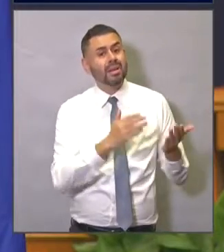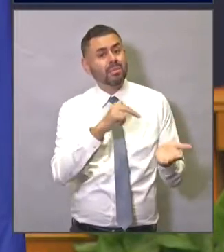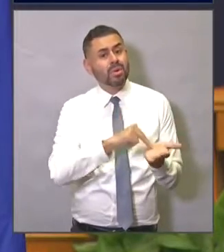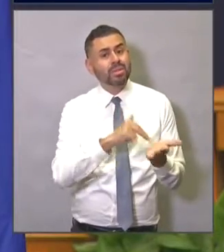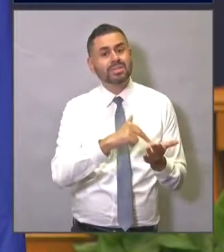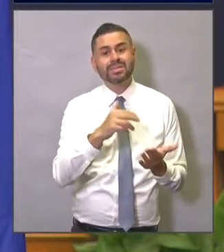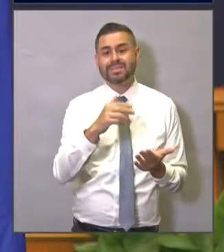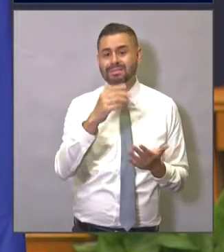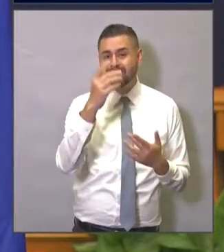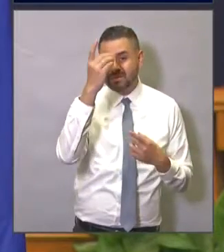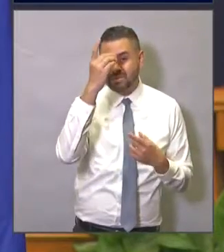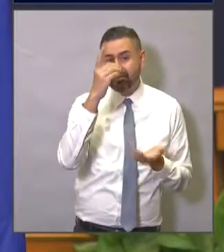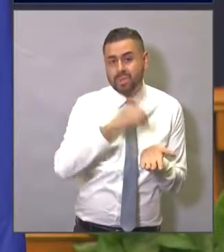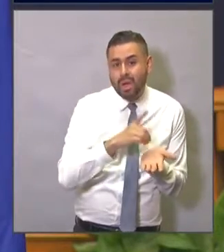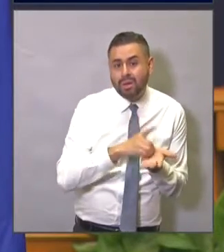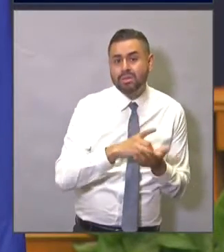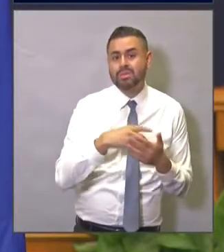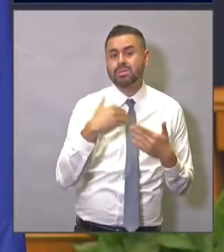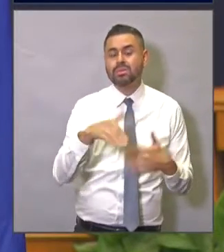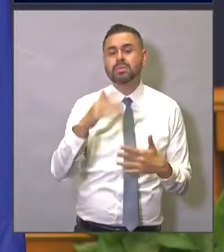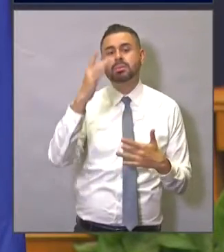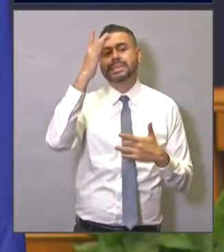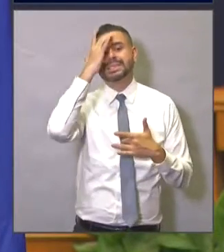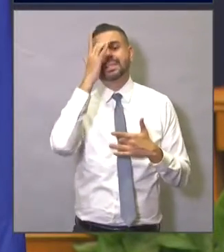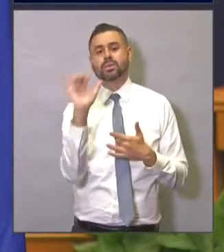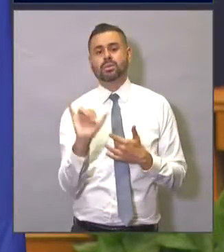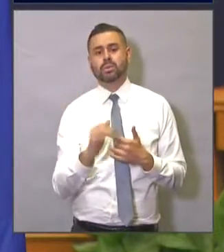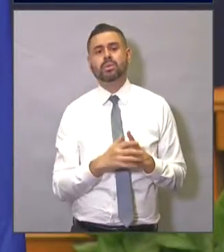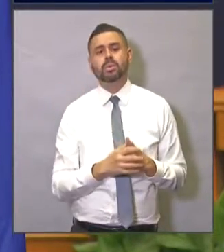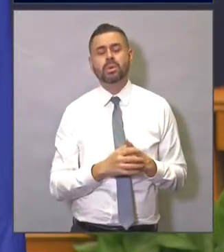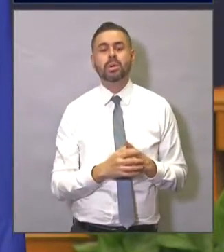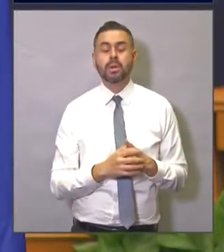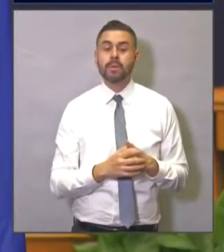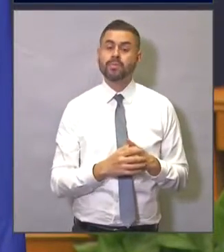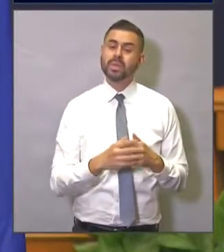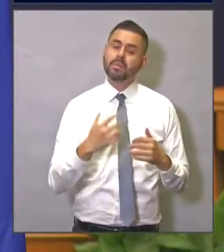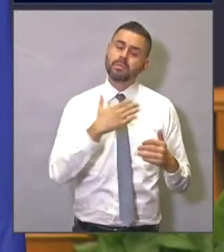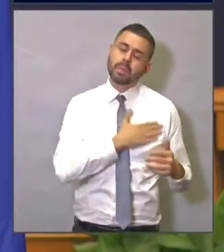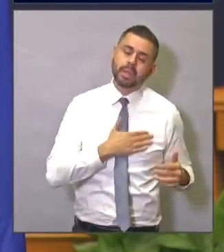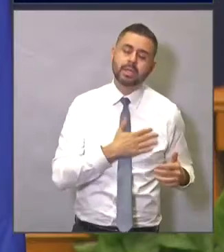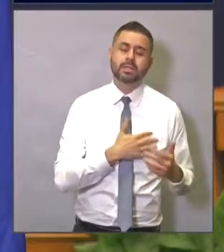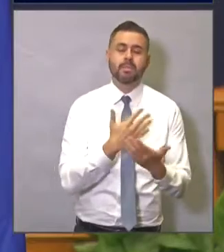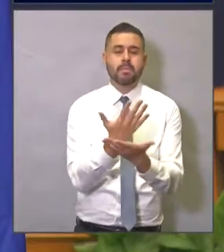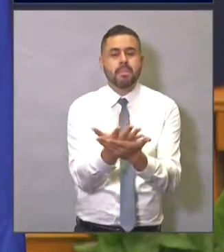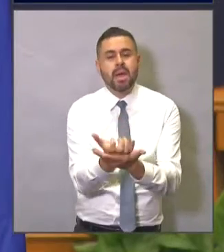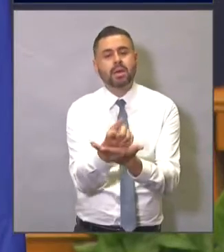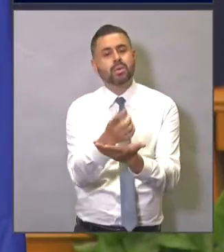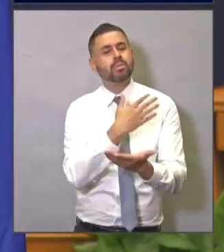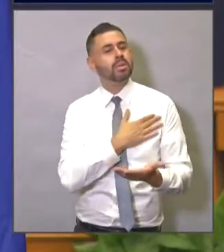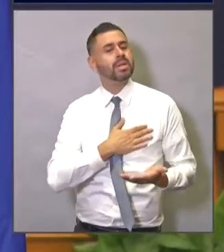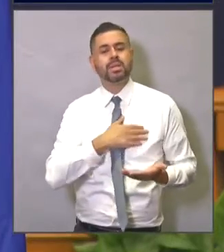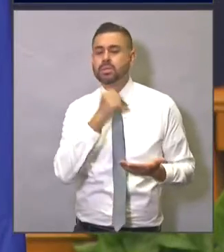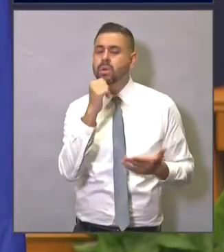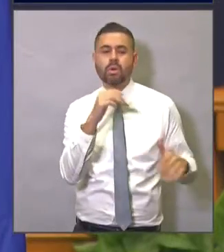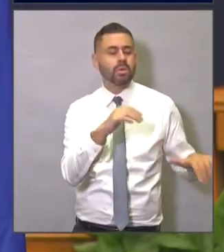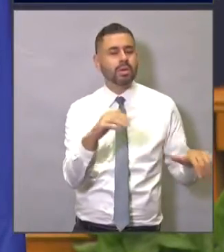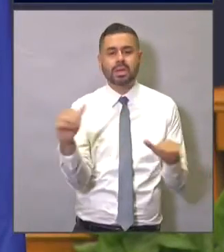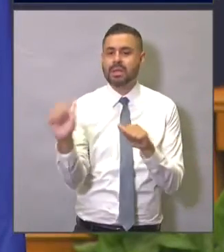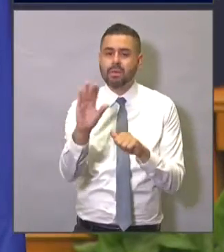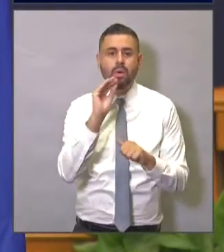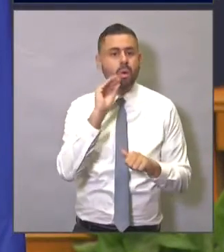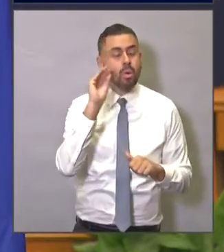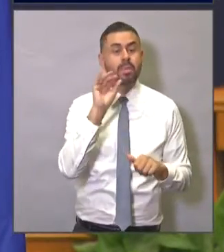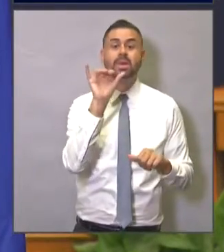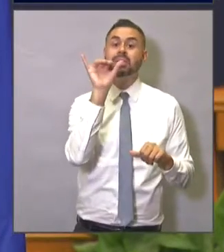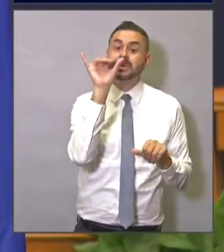a nuestros trabajadores de la salud y la comunidad. Les pido que por favor no salgan, si se puede, quedar